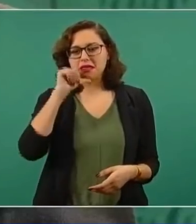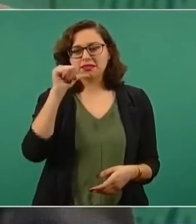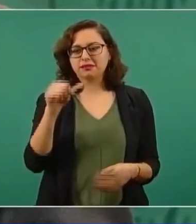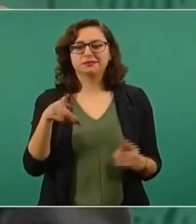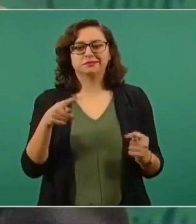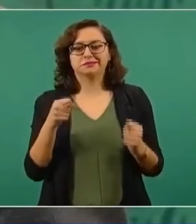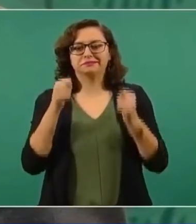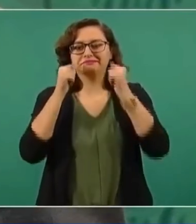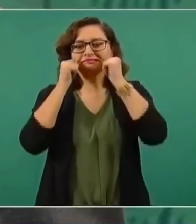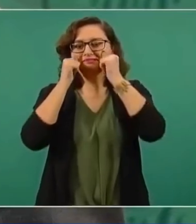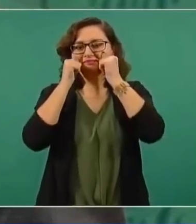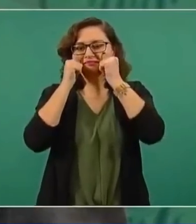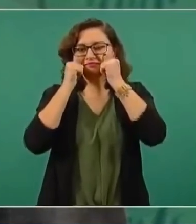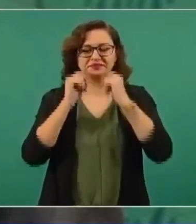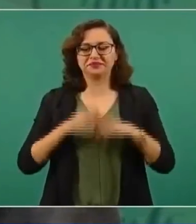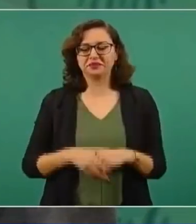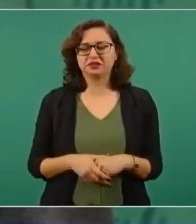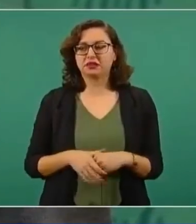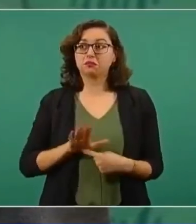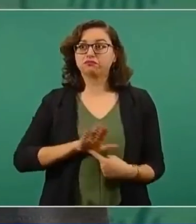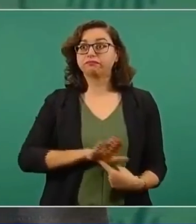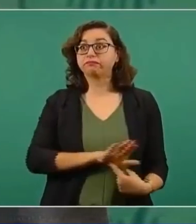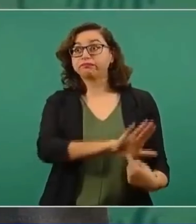la industria petrolera. Acuérdense